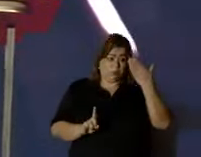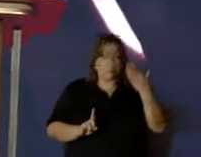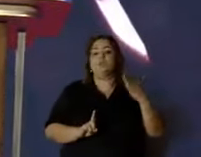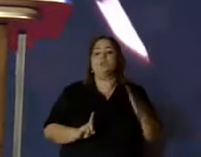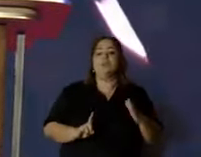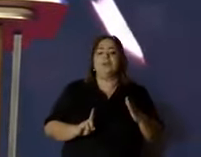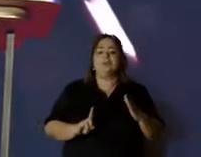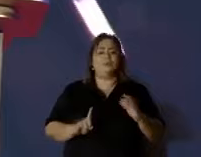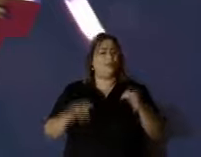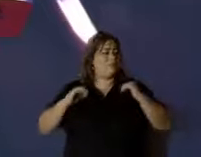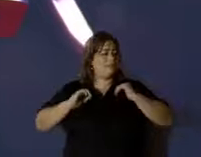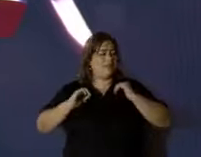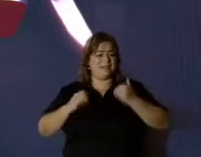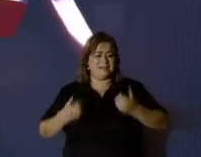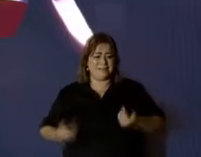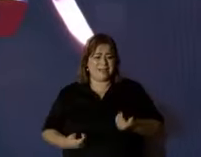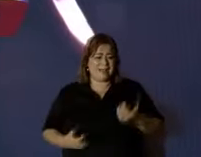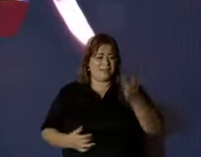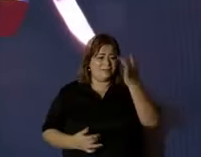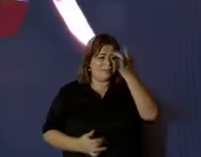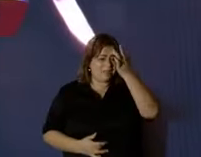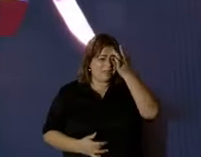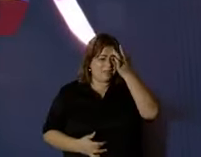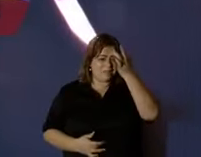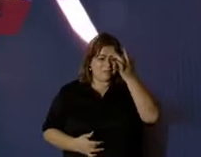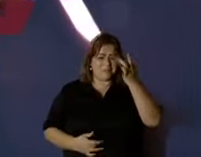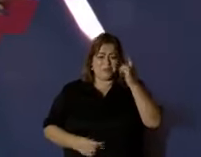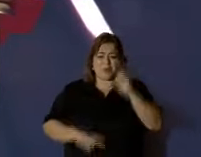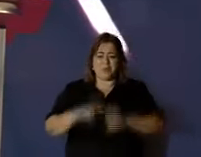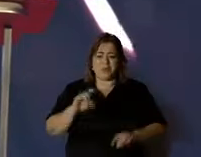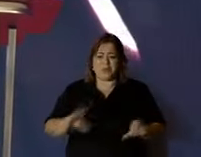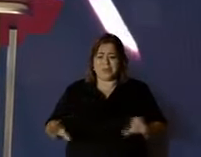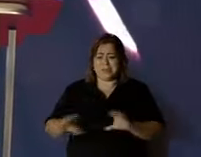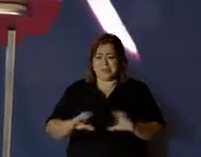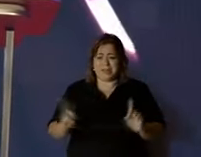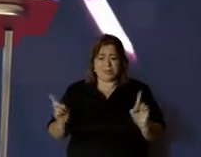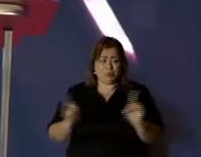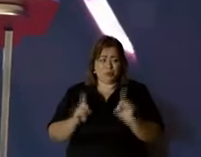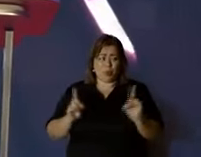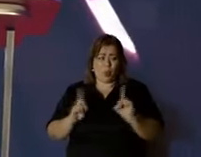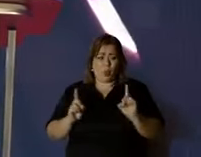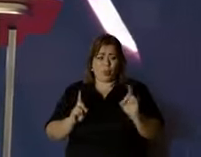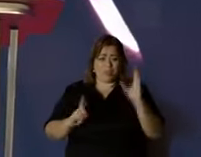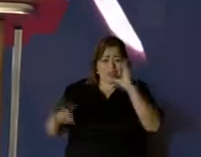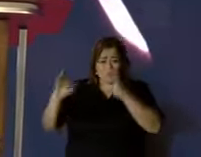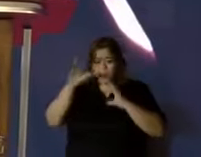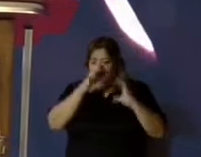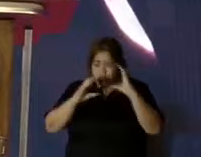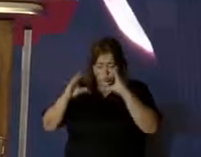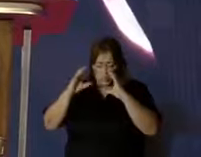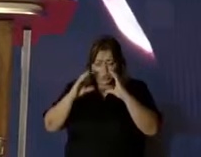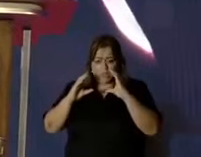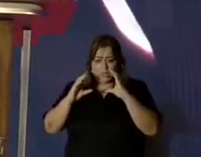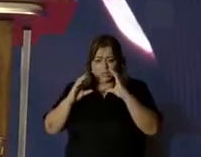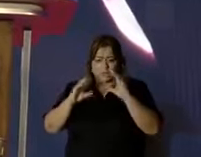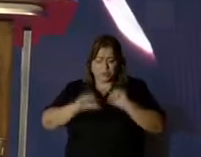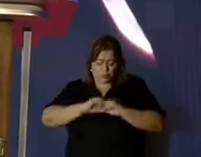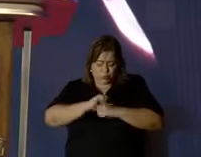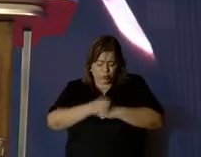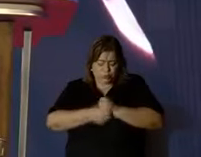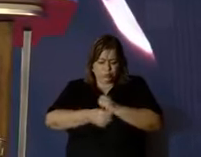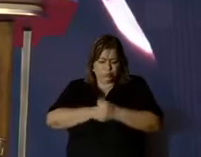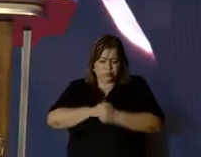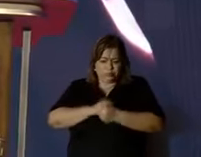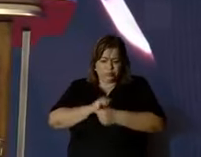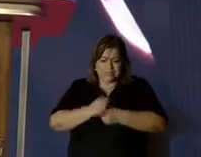estoy cansada de esta enfermedad. Ya yo no puedo hacer nada más, no tengo a dónde ir. Y dice que lo gastó todo, había sufrido mucho